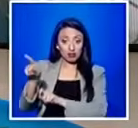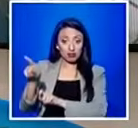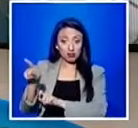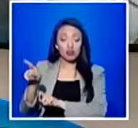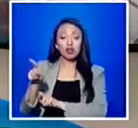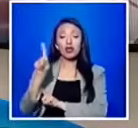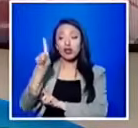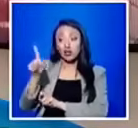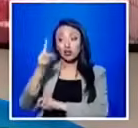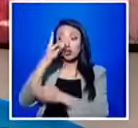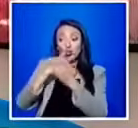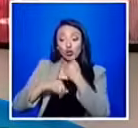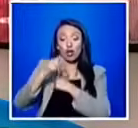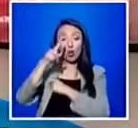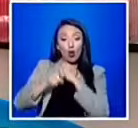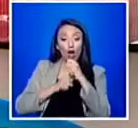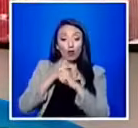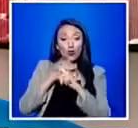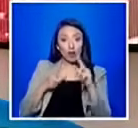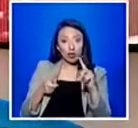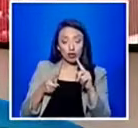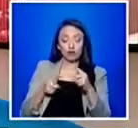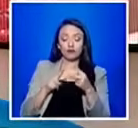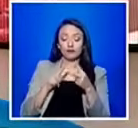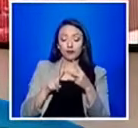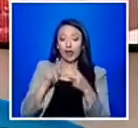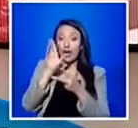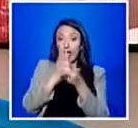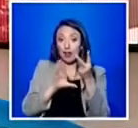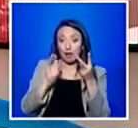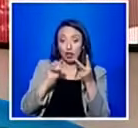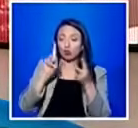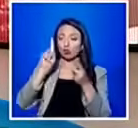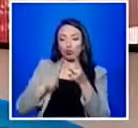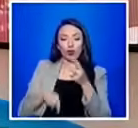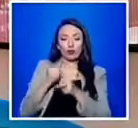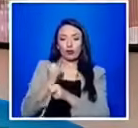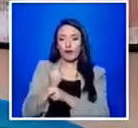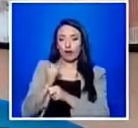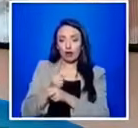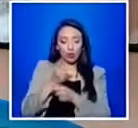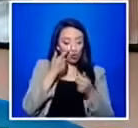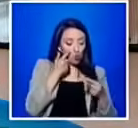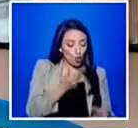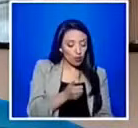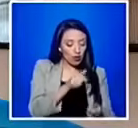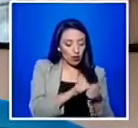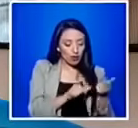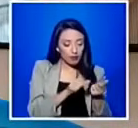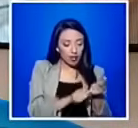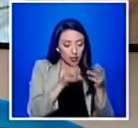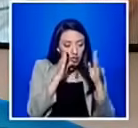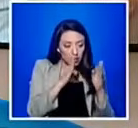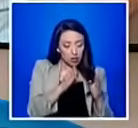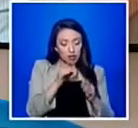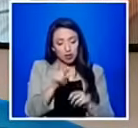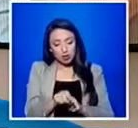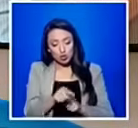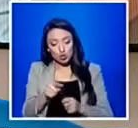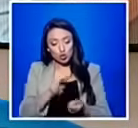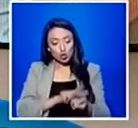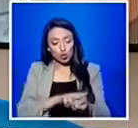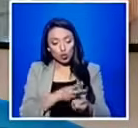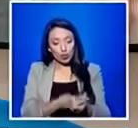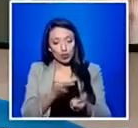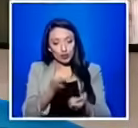niña de 1 año y medio de edad y cuyo hermano no puede trabajar porque dedica 100% de su tiempo a cuidarla, a